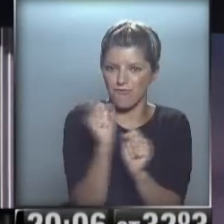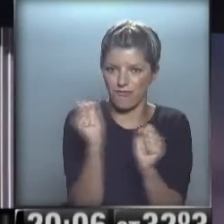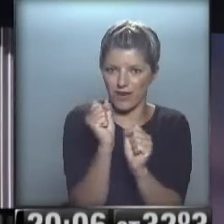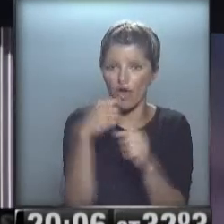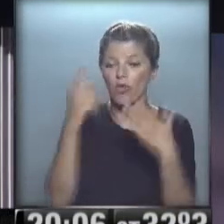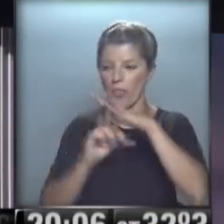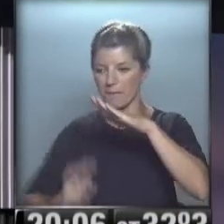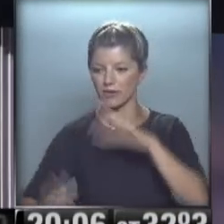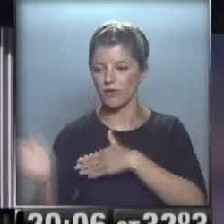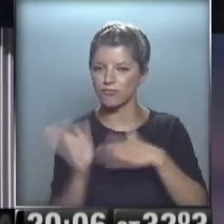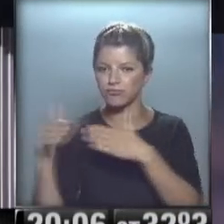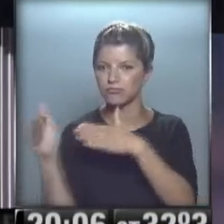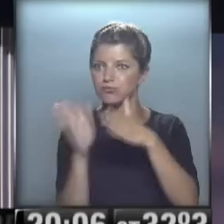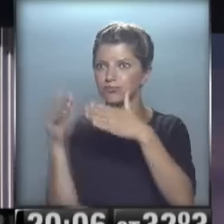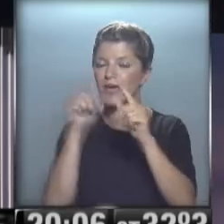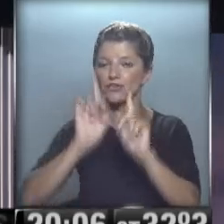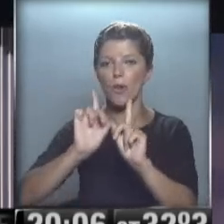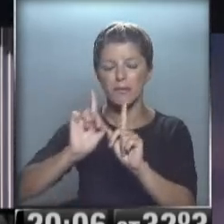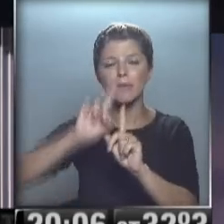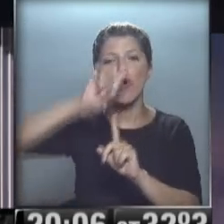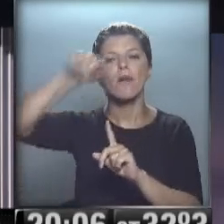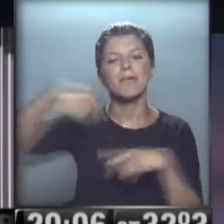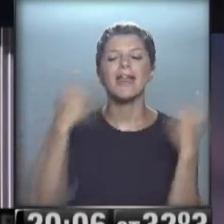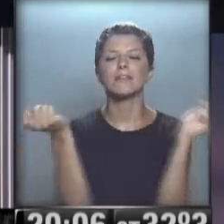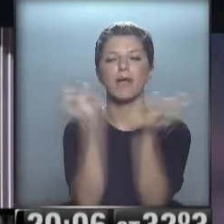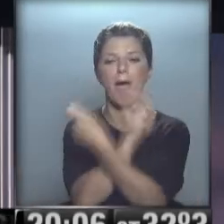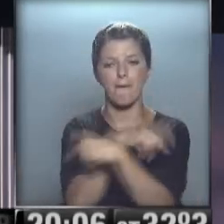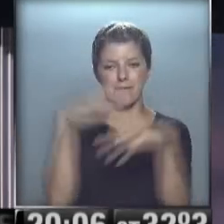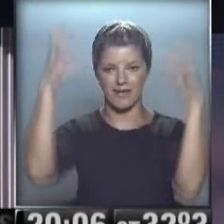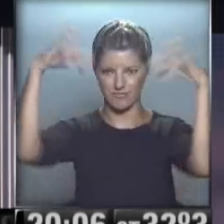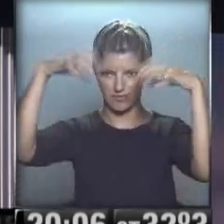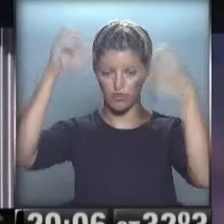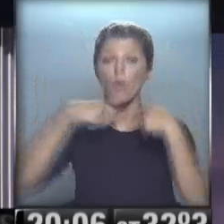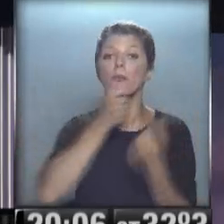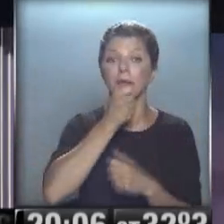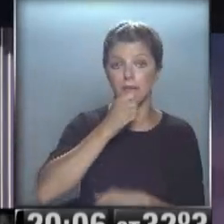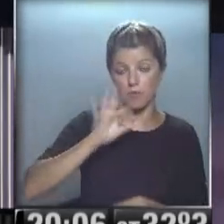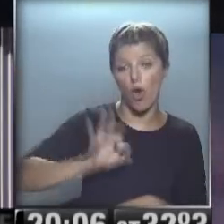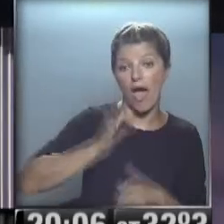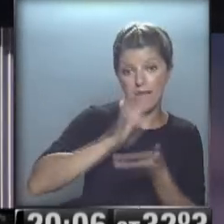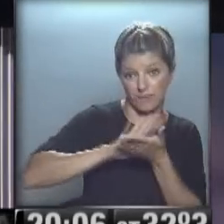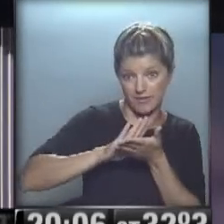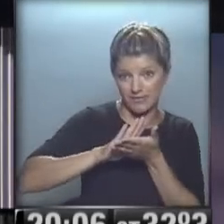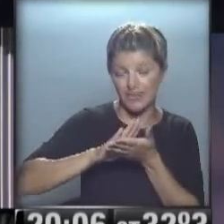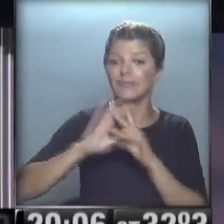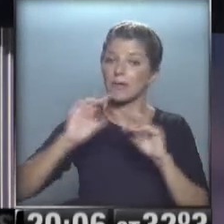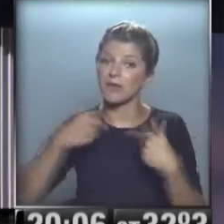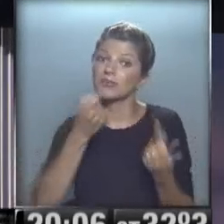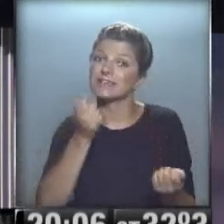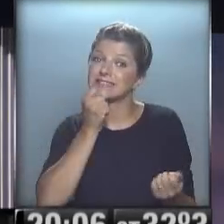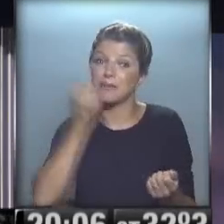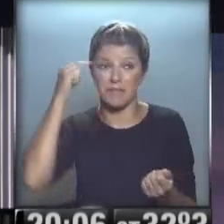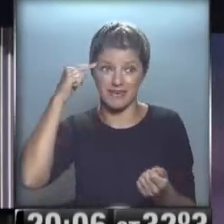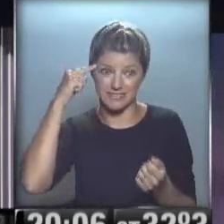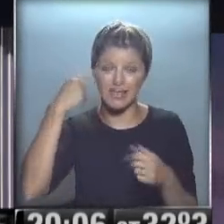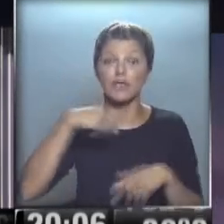región patagónica y esto va a comenzar a desmejorar el tiempo, inclusive el fin de año y el comienzo del 2014, así que si tiene que hacer planes al aire